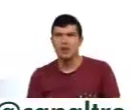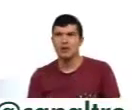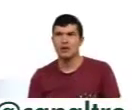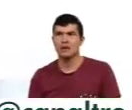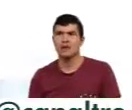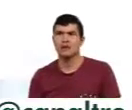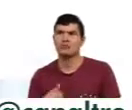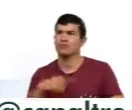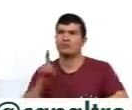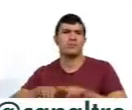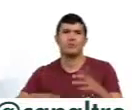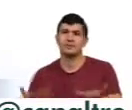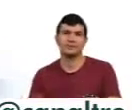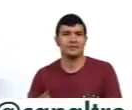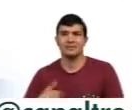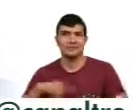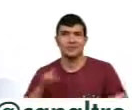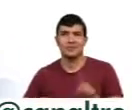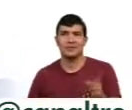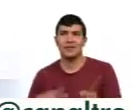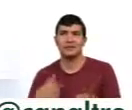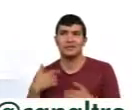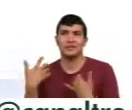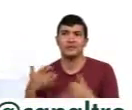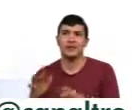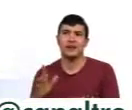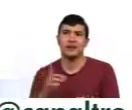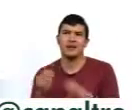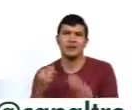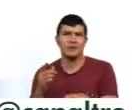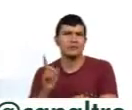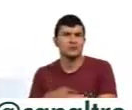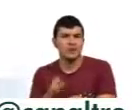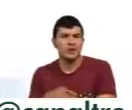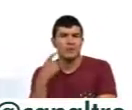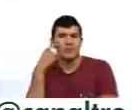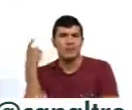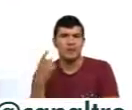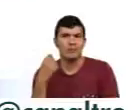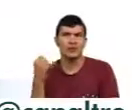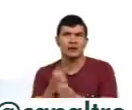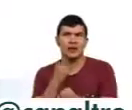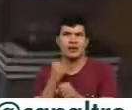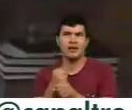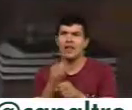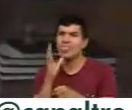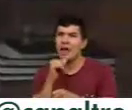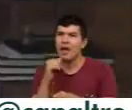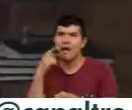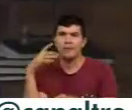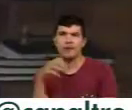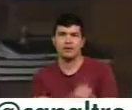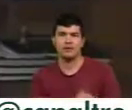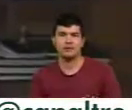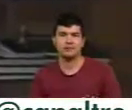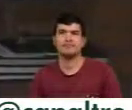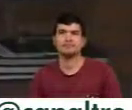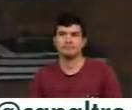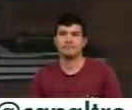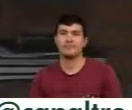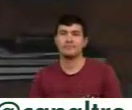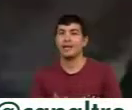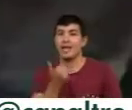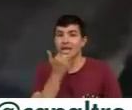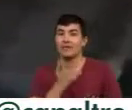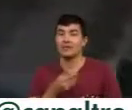No fue posible porque ya llevo tanto tiempo buscando trabajo y no he encontrado. Los errores se pagan